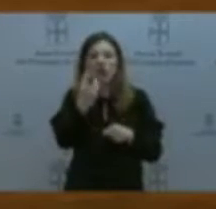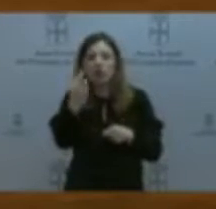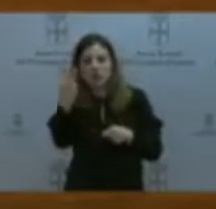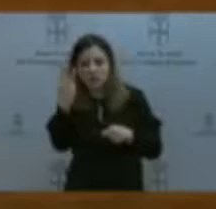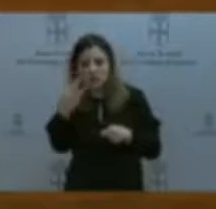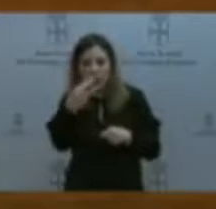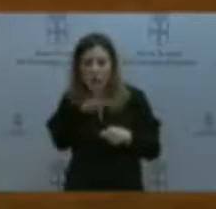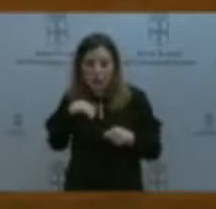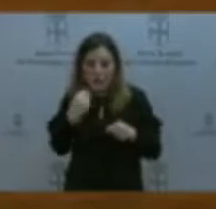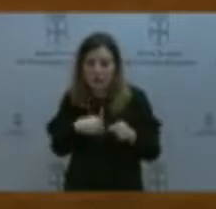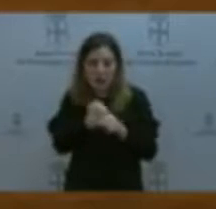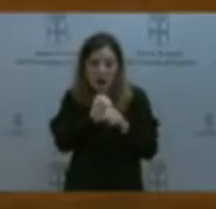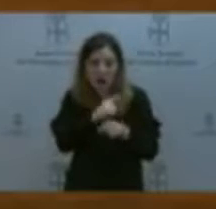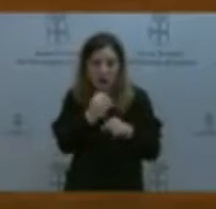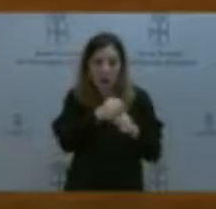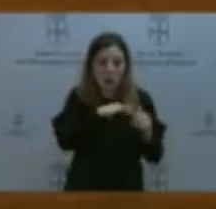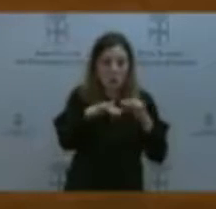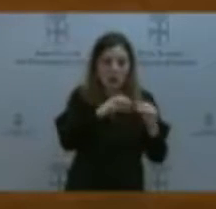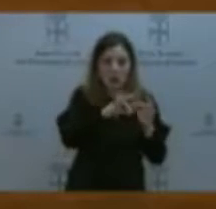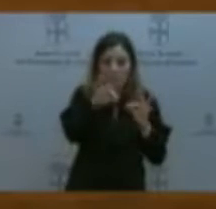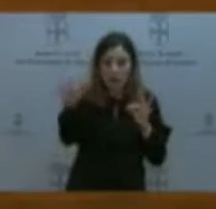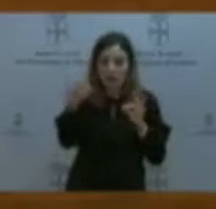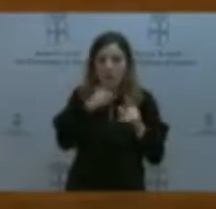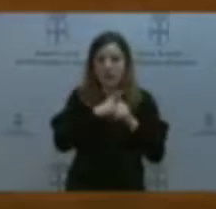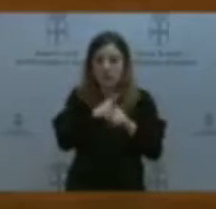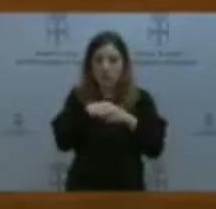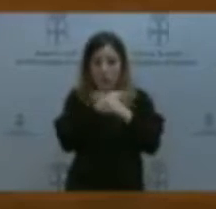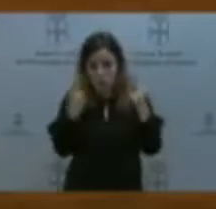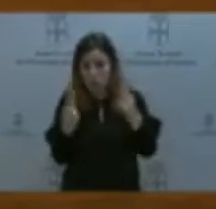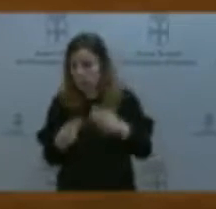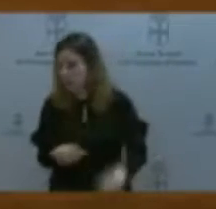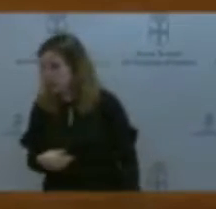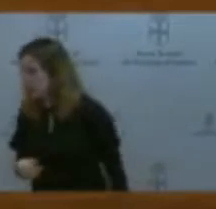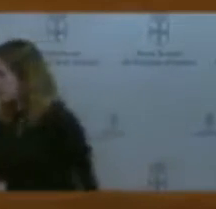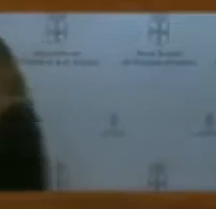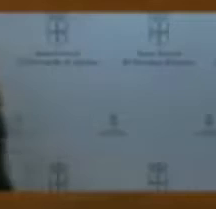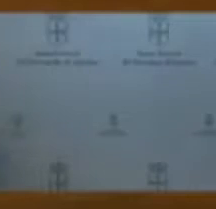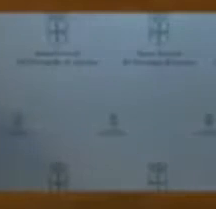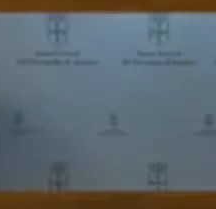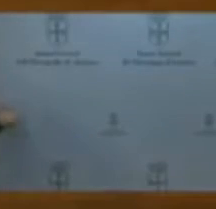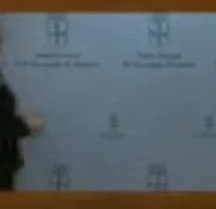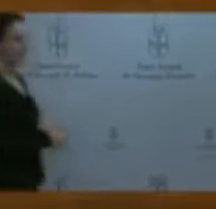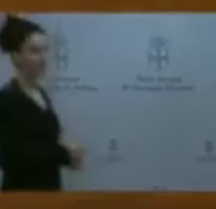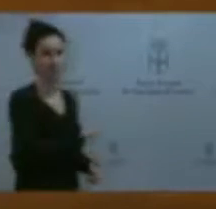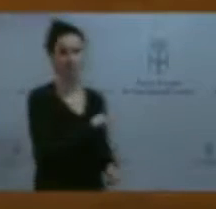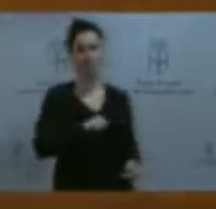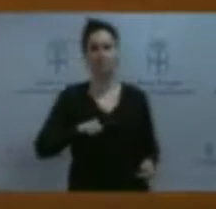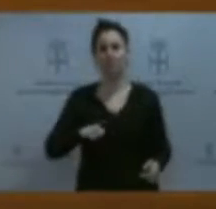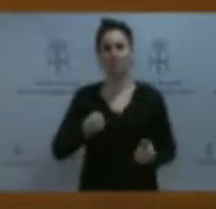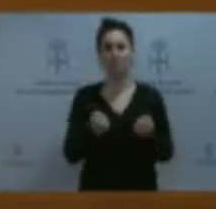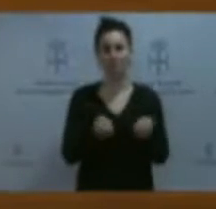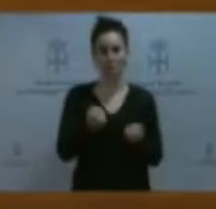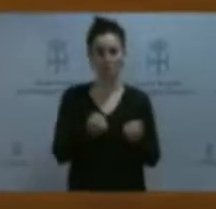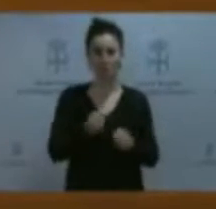sea el transporte público con el coste que ello supone o bien sea su vehículo privado también con el coste personal que supone, además de los